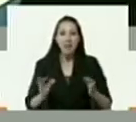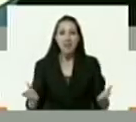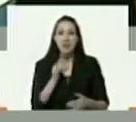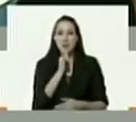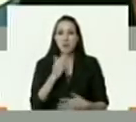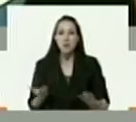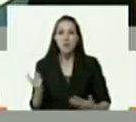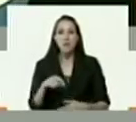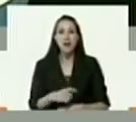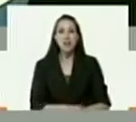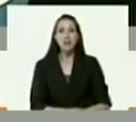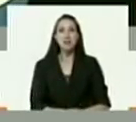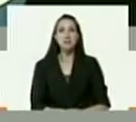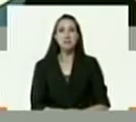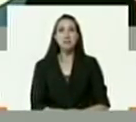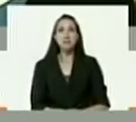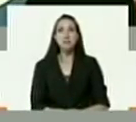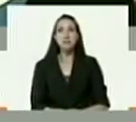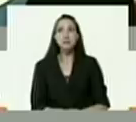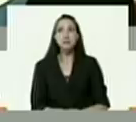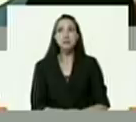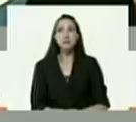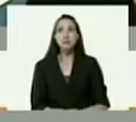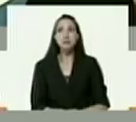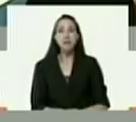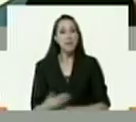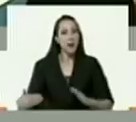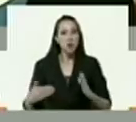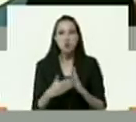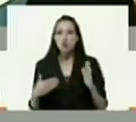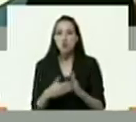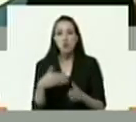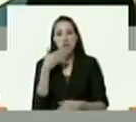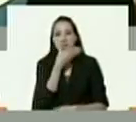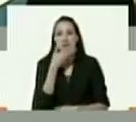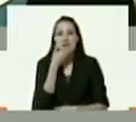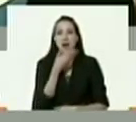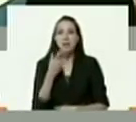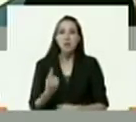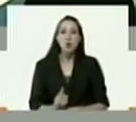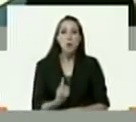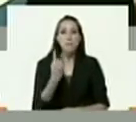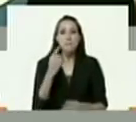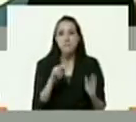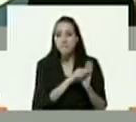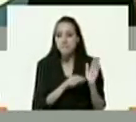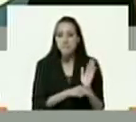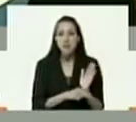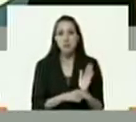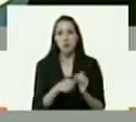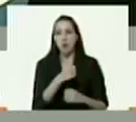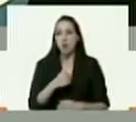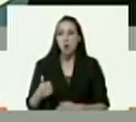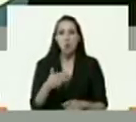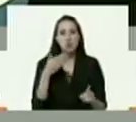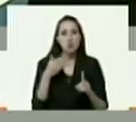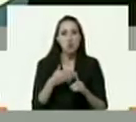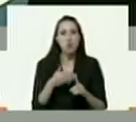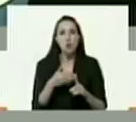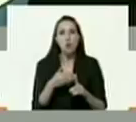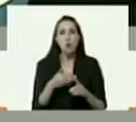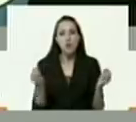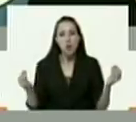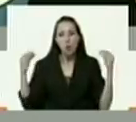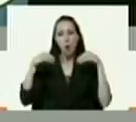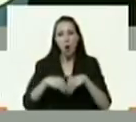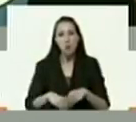No solo es que no está, es que va en contra de la Carta, de sus principios, de sus propósitos, va en contra de los pactos